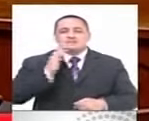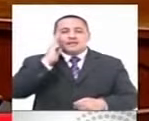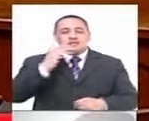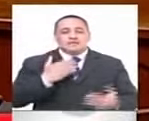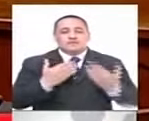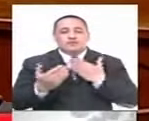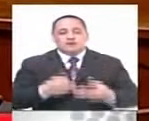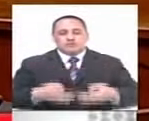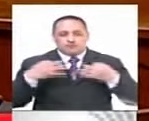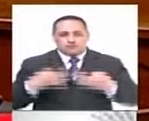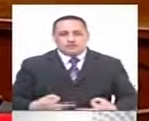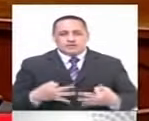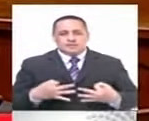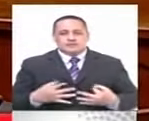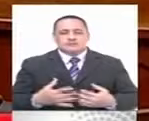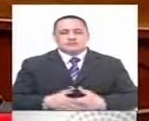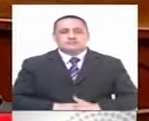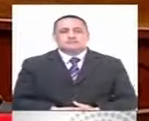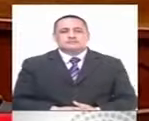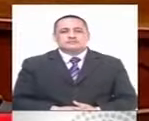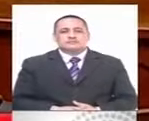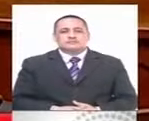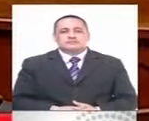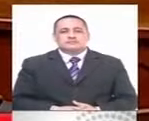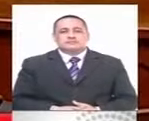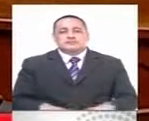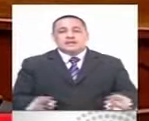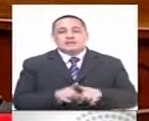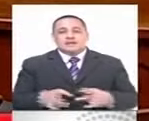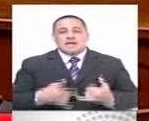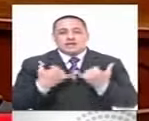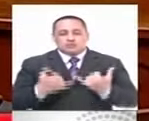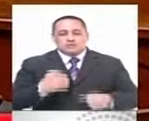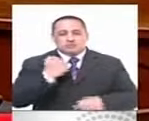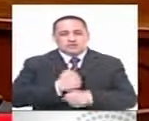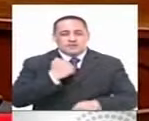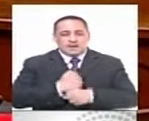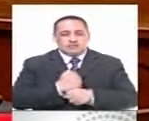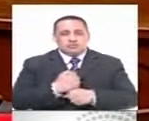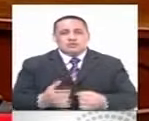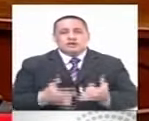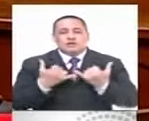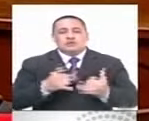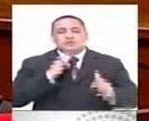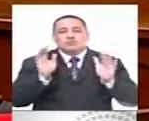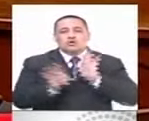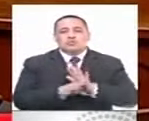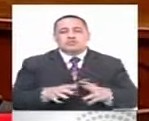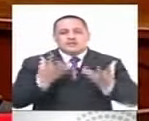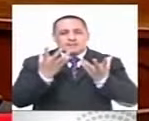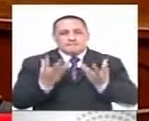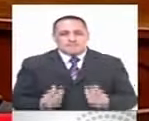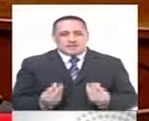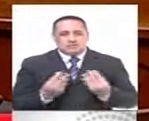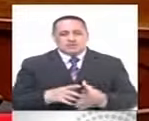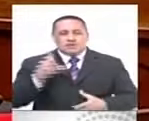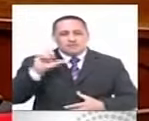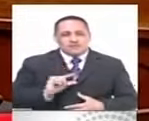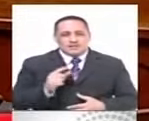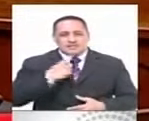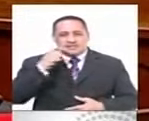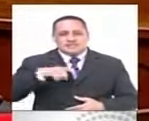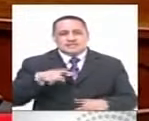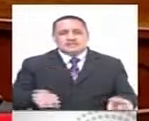manera rigurosa y eficiente. Actuaremos en materia de reducción de la oferta y la